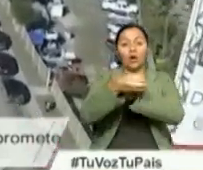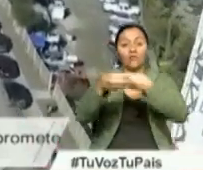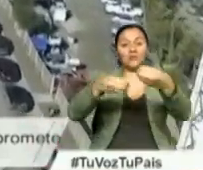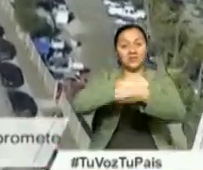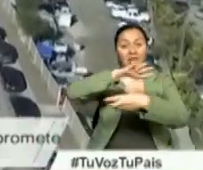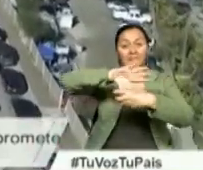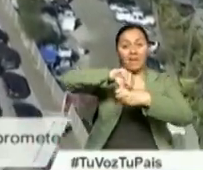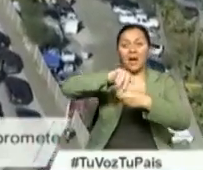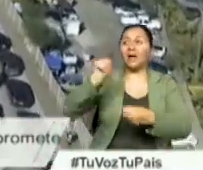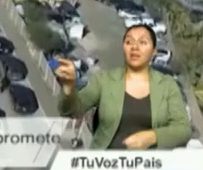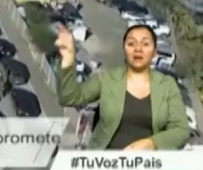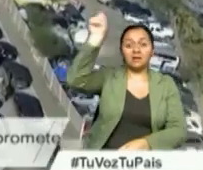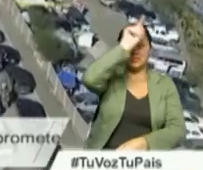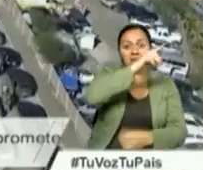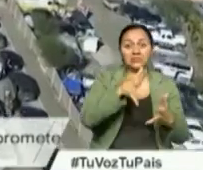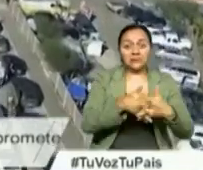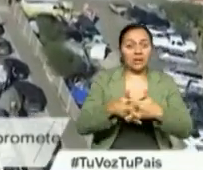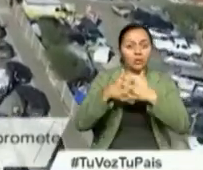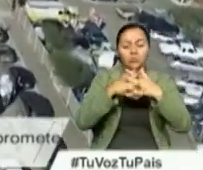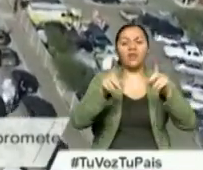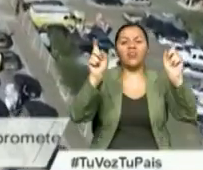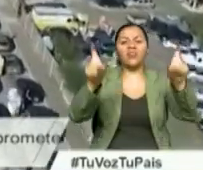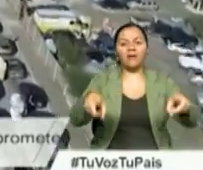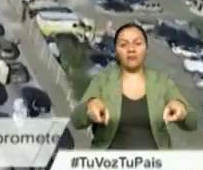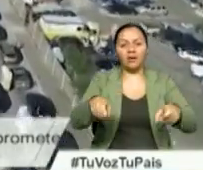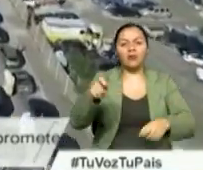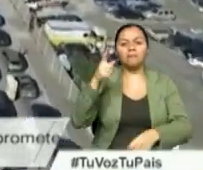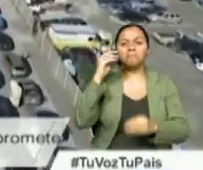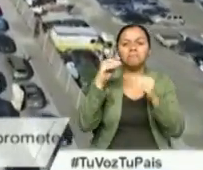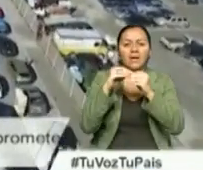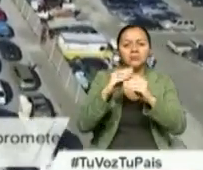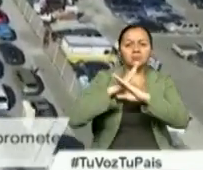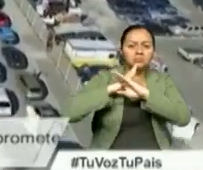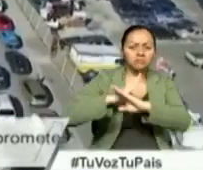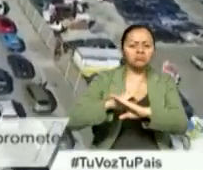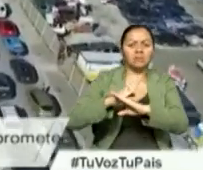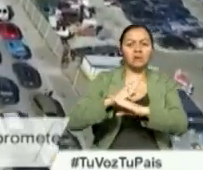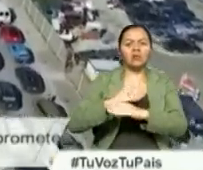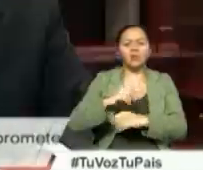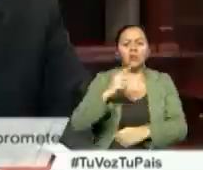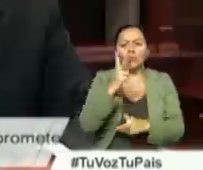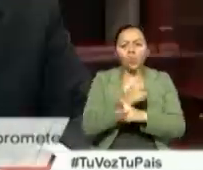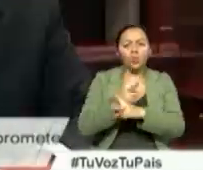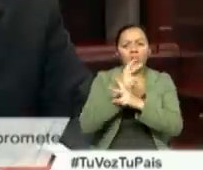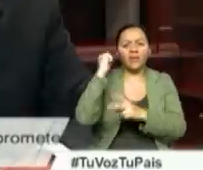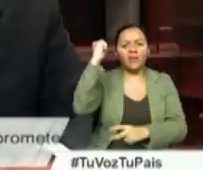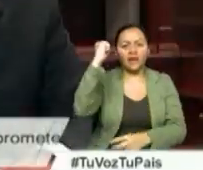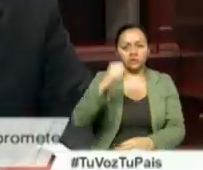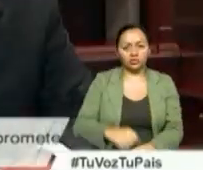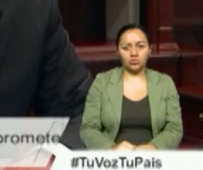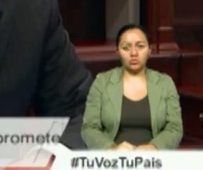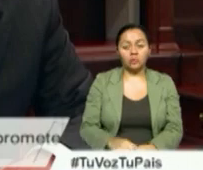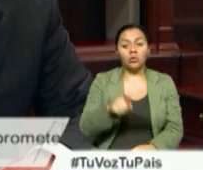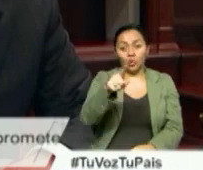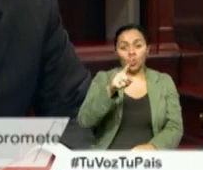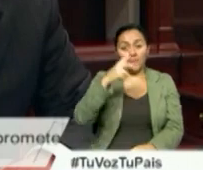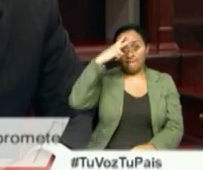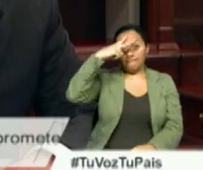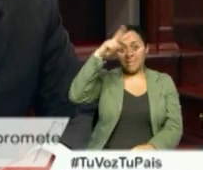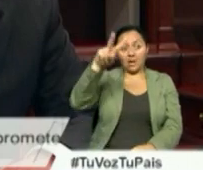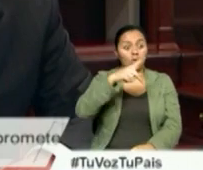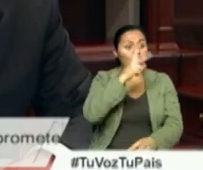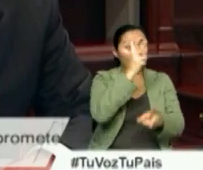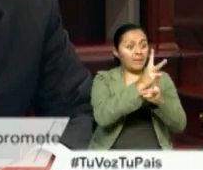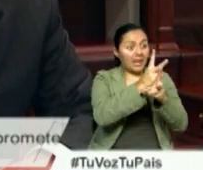Estados Unidos refuercen sus medidas de protección para los migrantes connacionales. Donde haya un migrante mexicano en riesgo